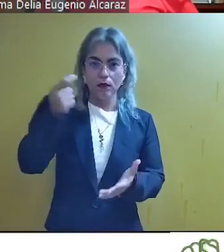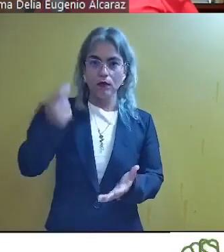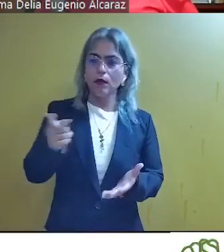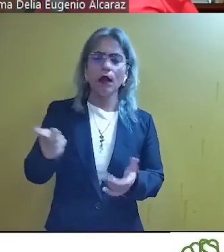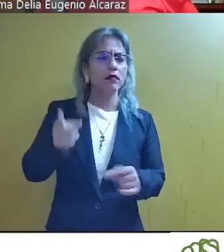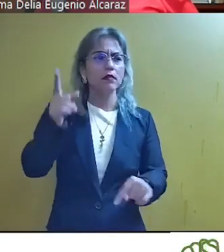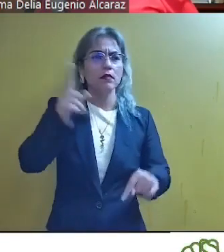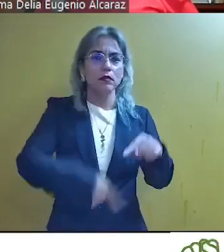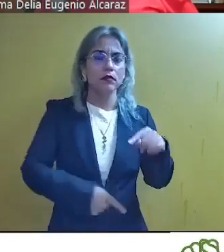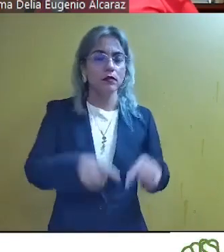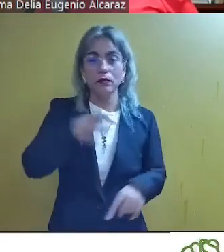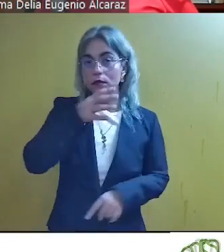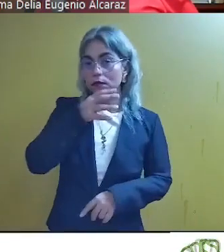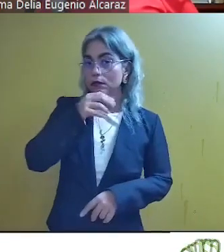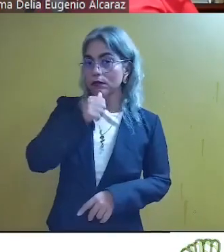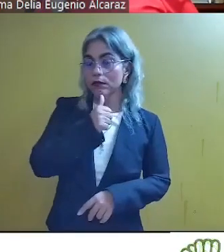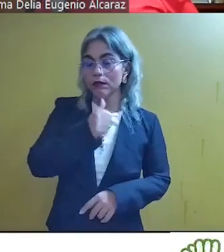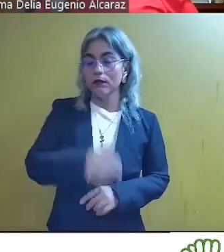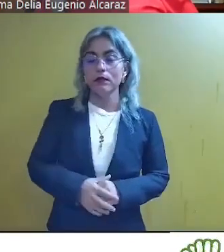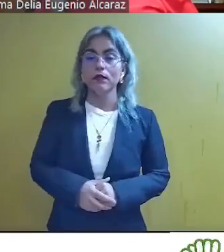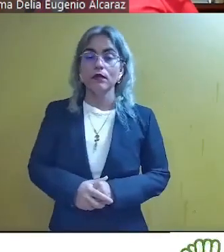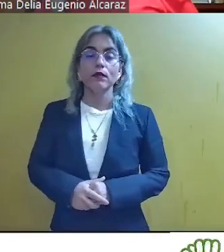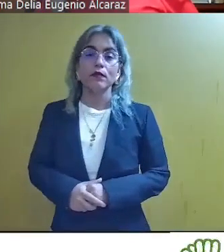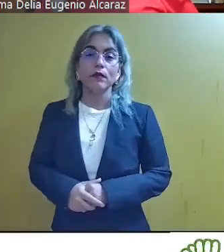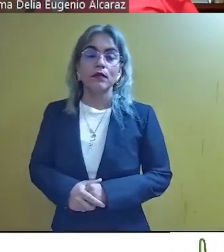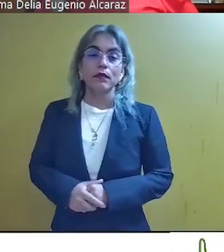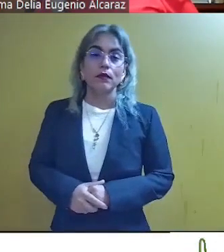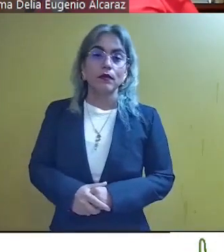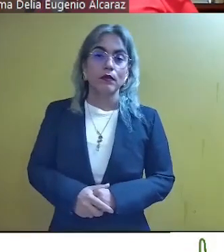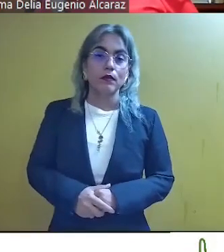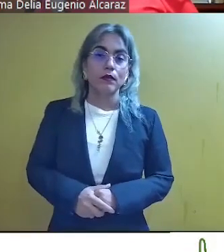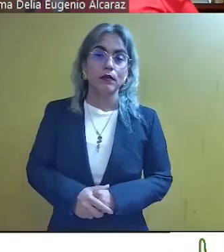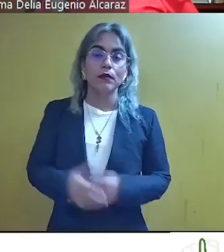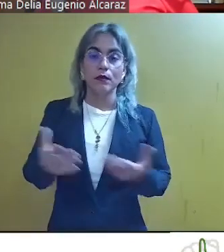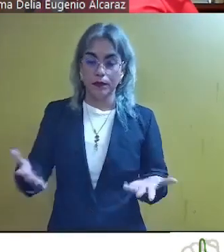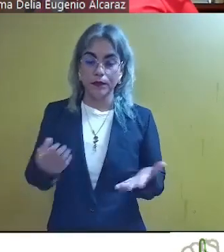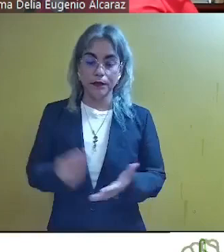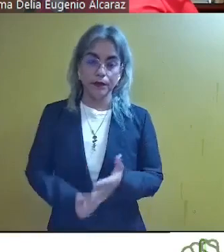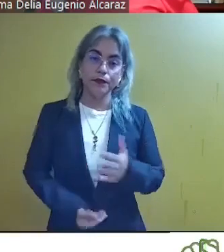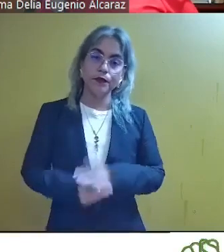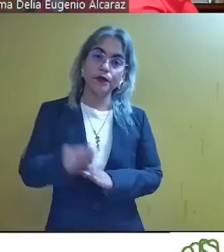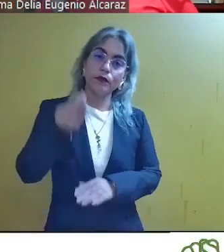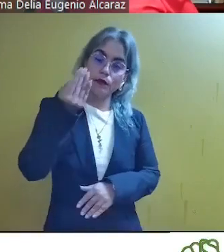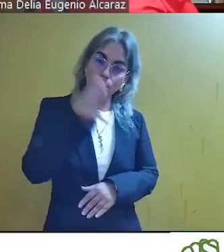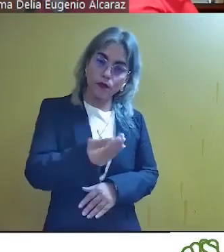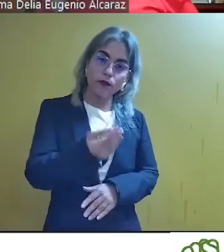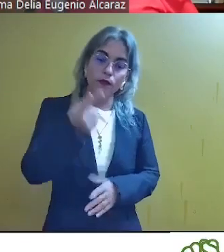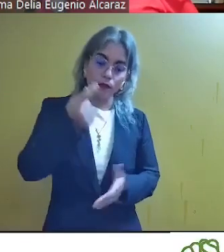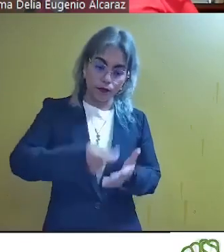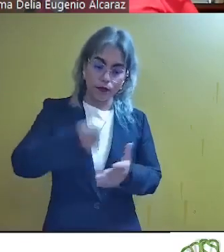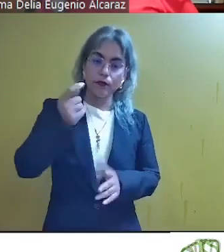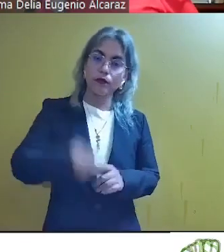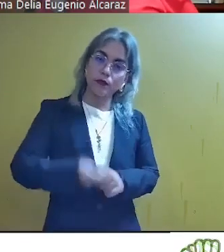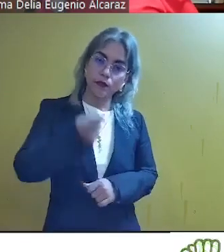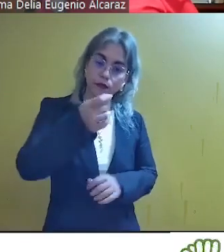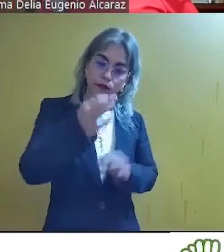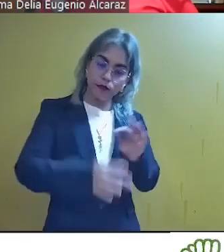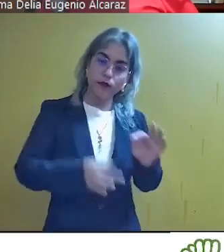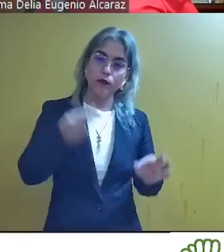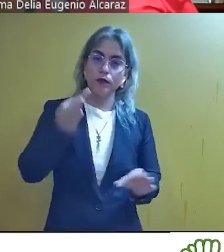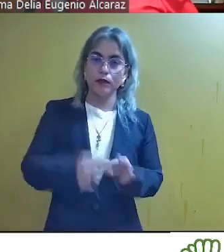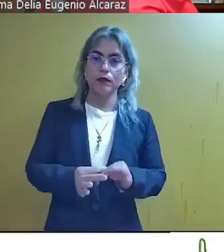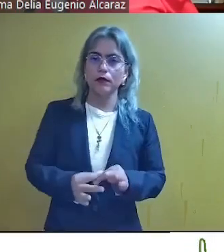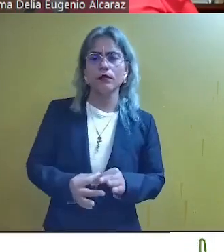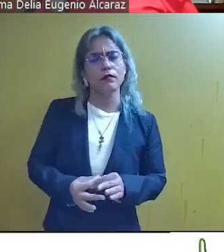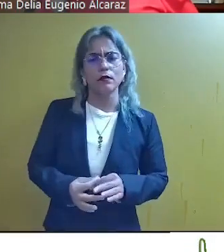en cita no nació a la vida jurídica como un hecho sobreviniente a la emisión de la orden de cumplimiento de sentencia, el mismo no se puede tomar como base